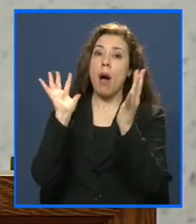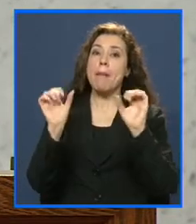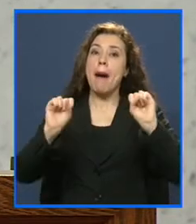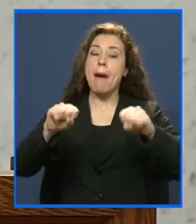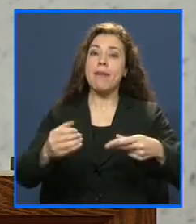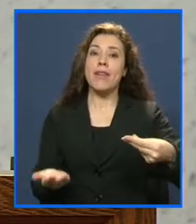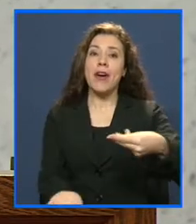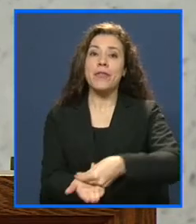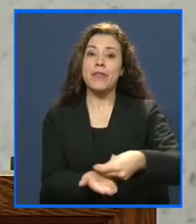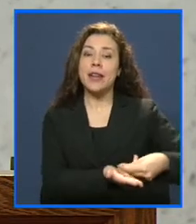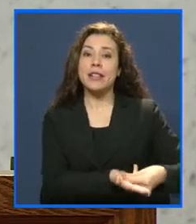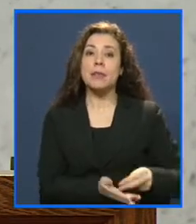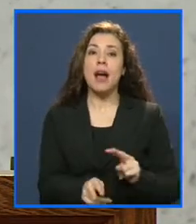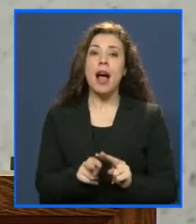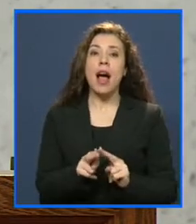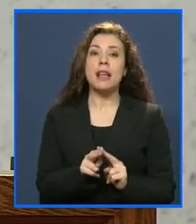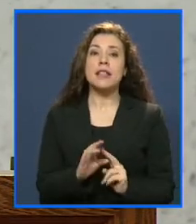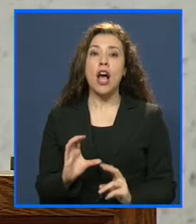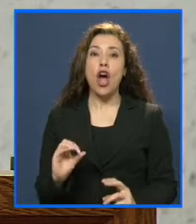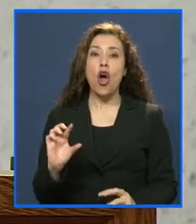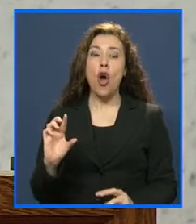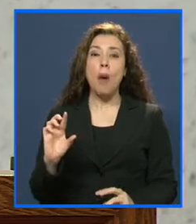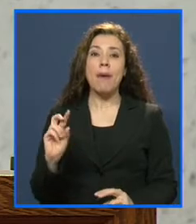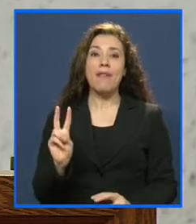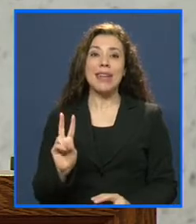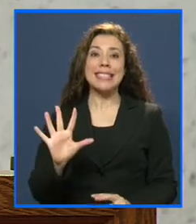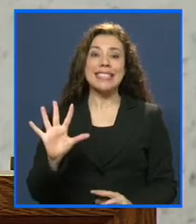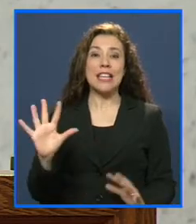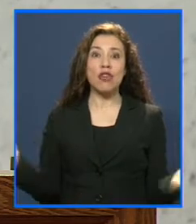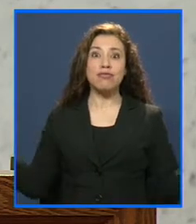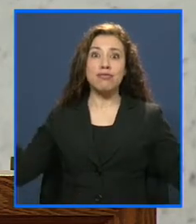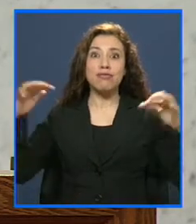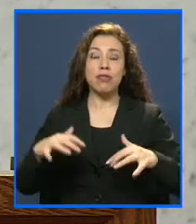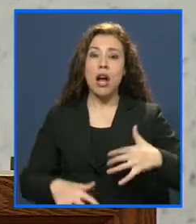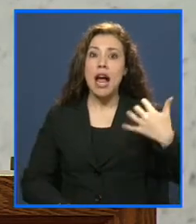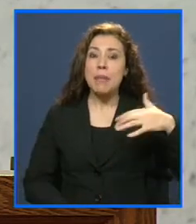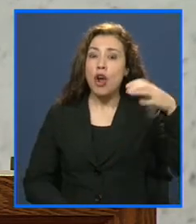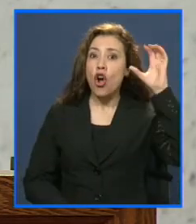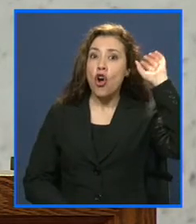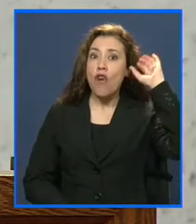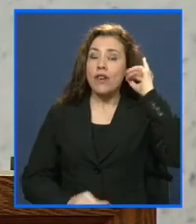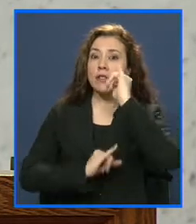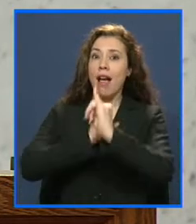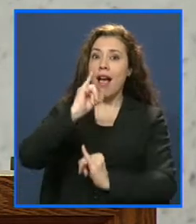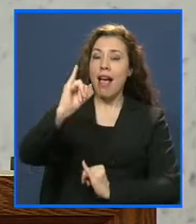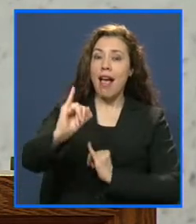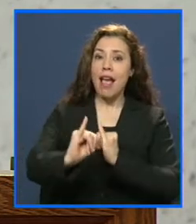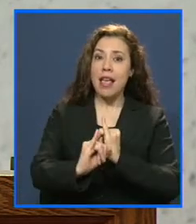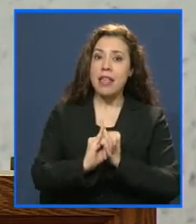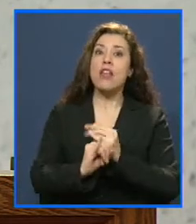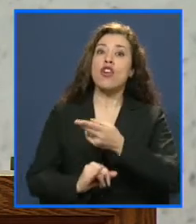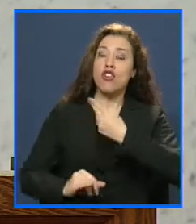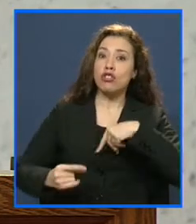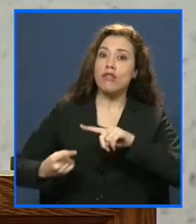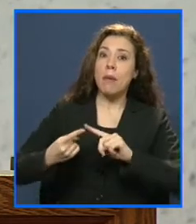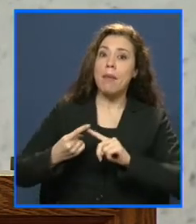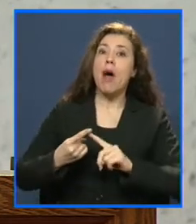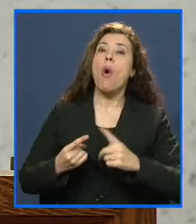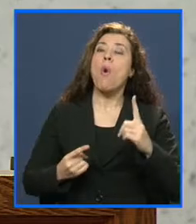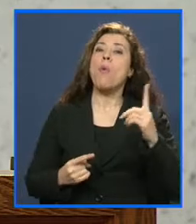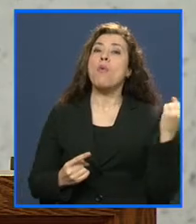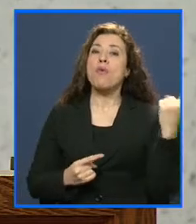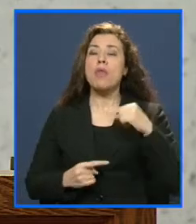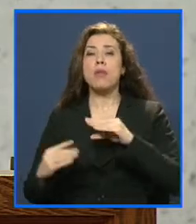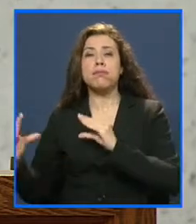el financiamiento para la implementación de la cob 25 en esta importante conferencia internacional nos sumaremos con una jornada de diálogo y